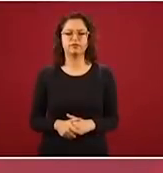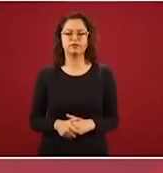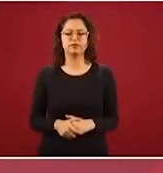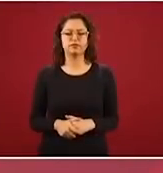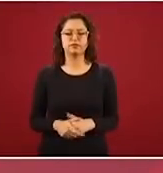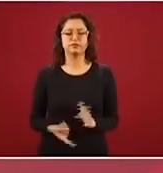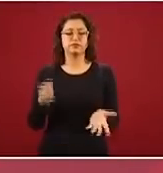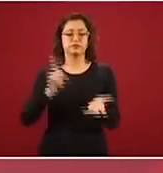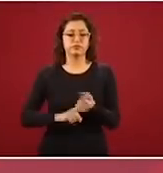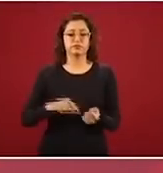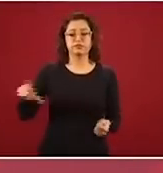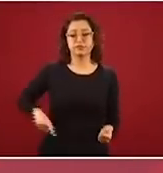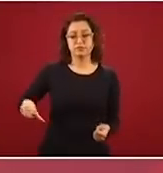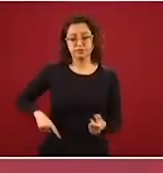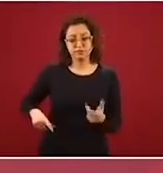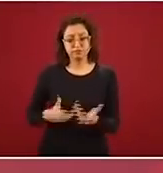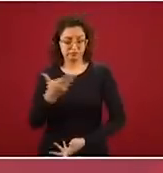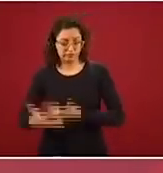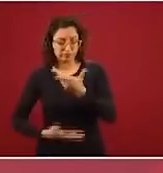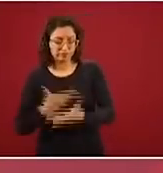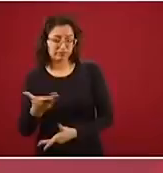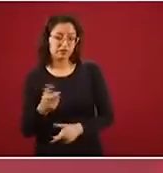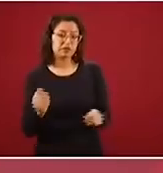públicos del pasado,